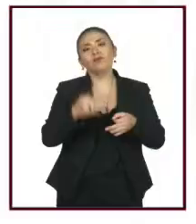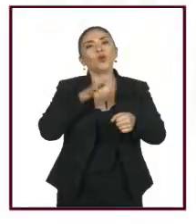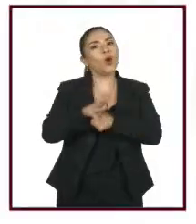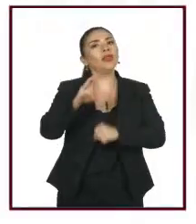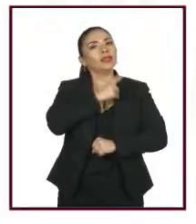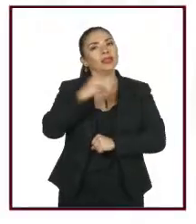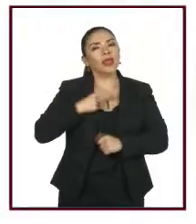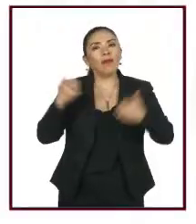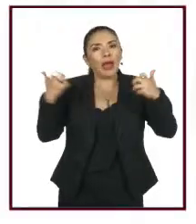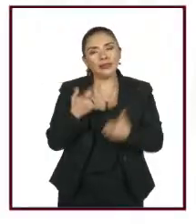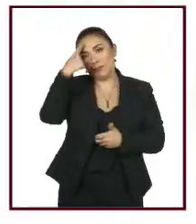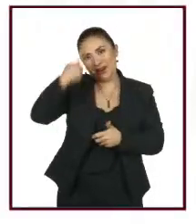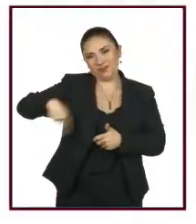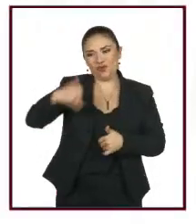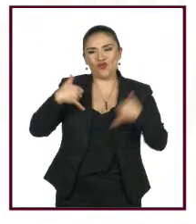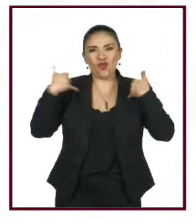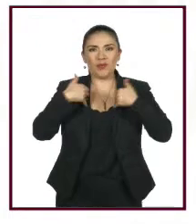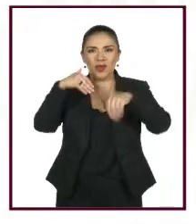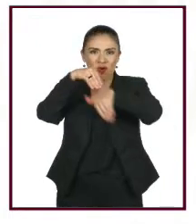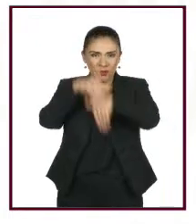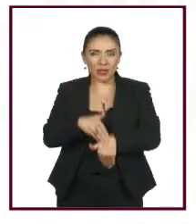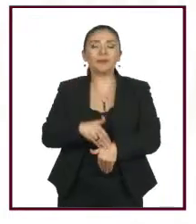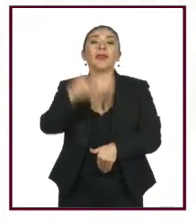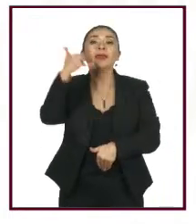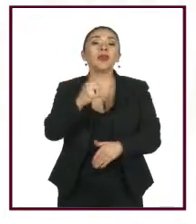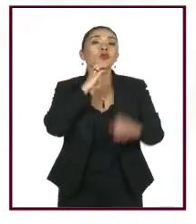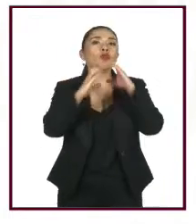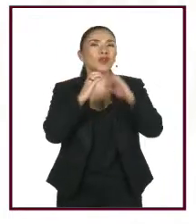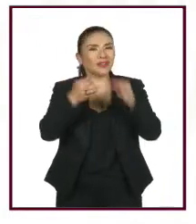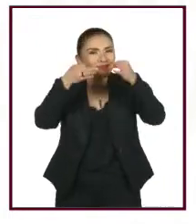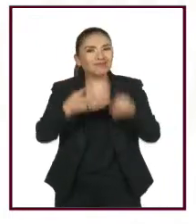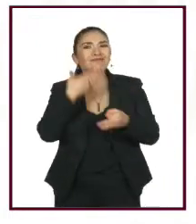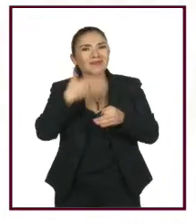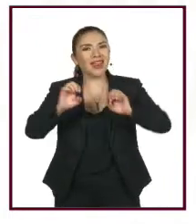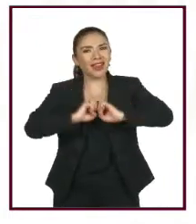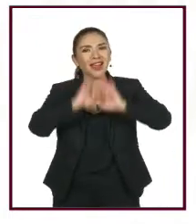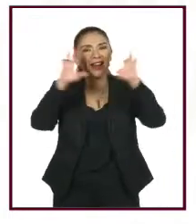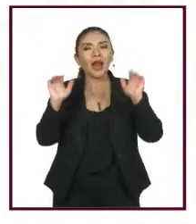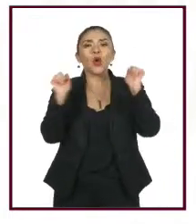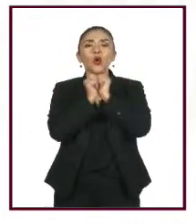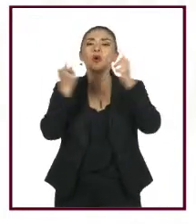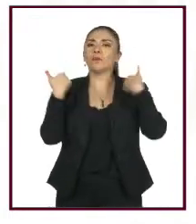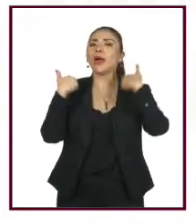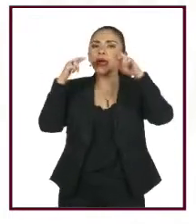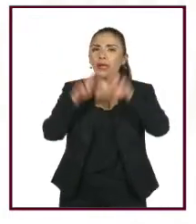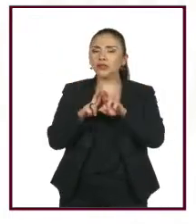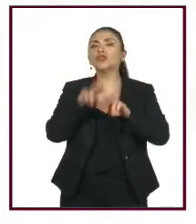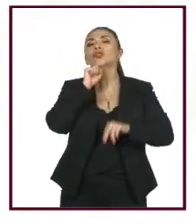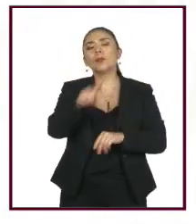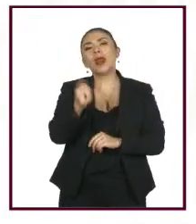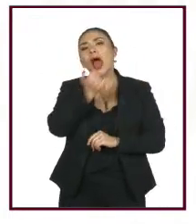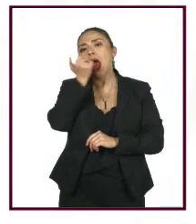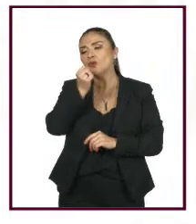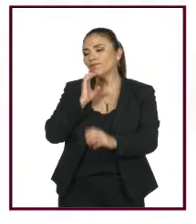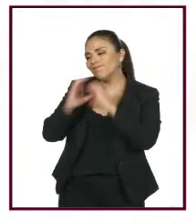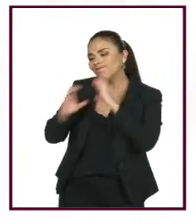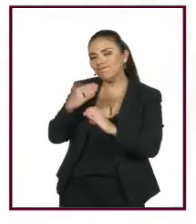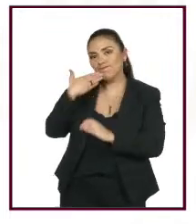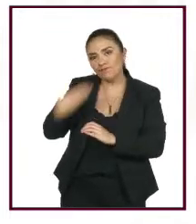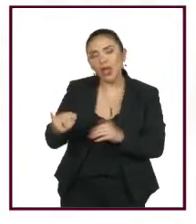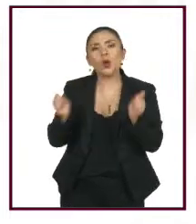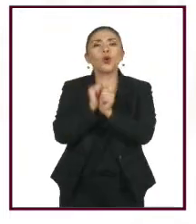factor importante, la comunicación asertiva y efectiva entre los docentes y los alumnos,